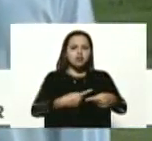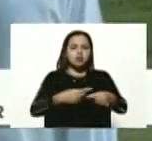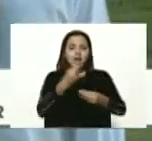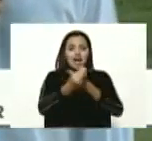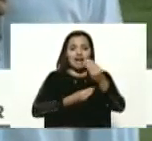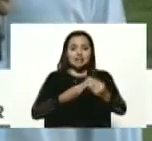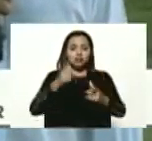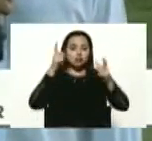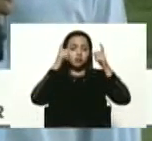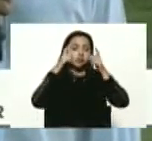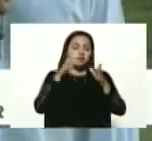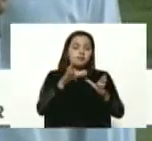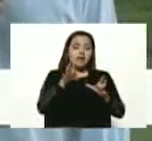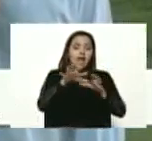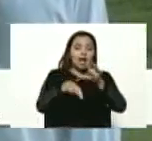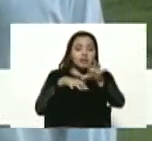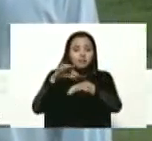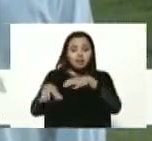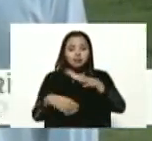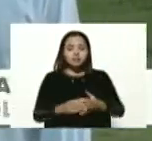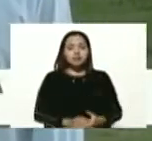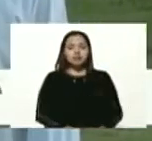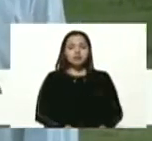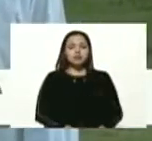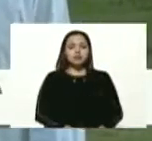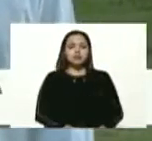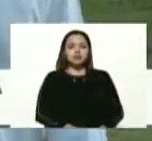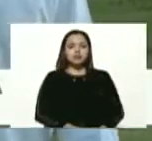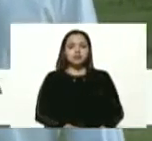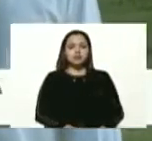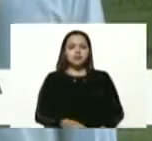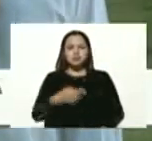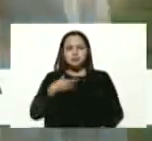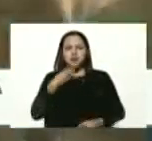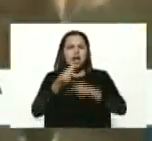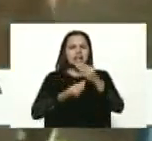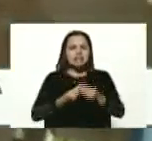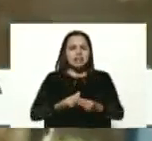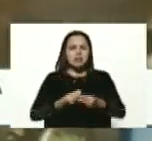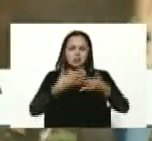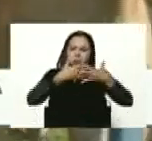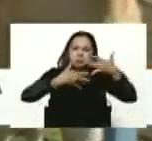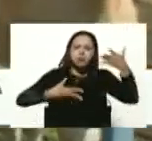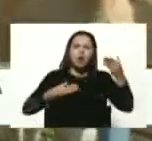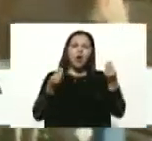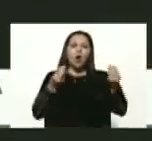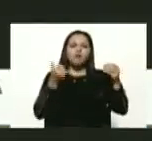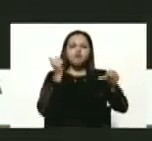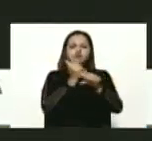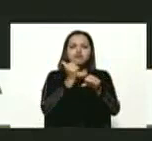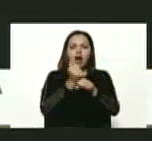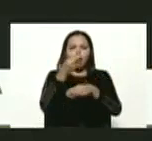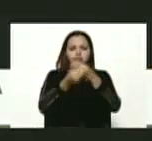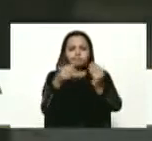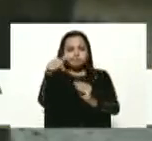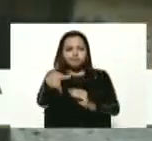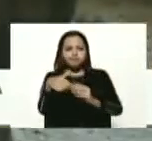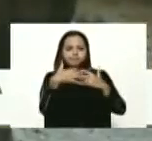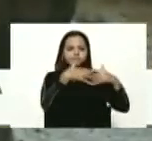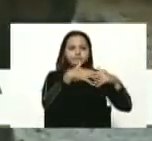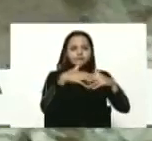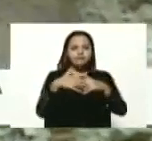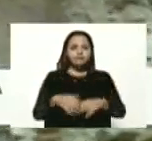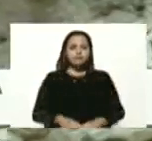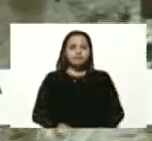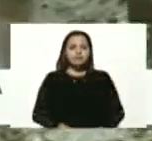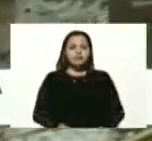producción agraria. Presidente, le voy a dar un breve desglose de la producción que generamos en esta finca.